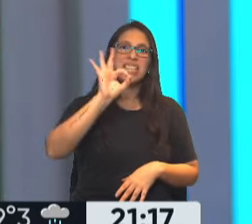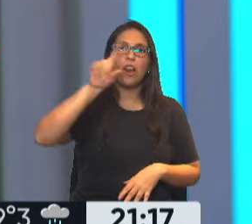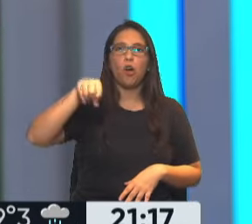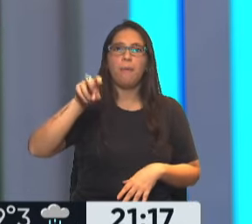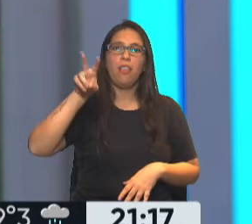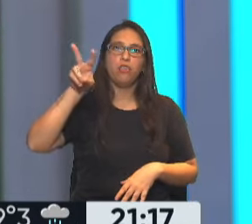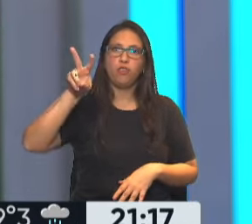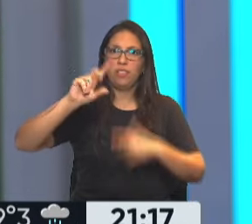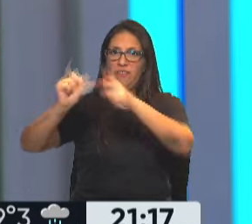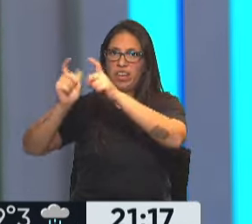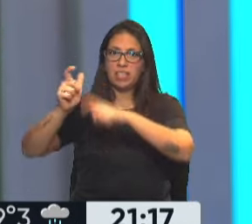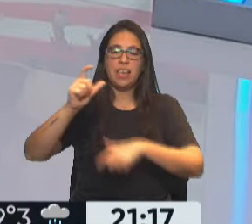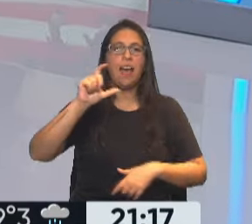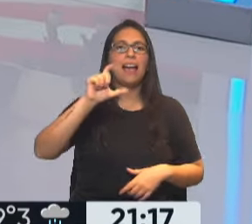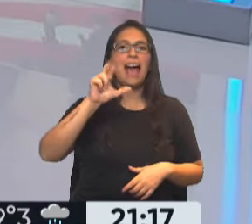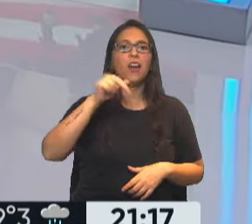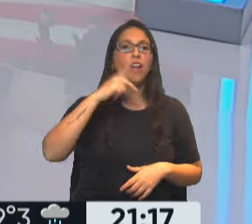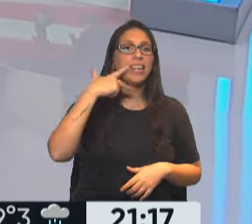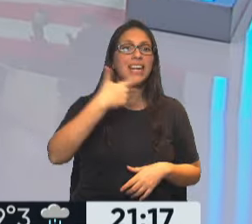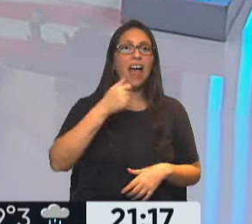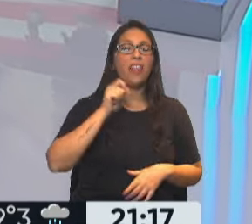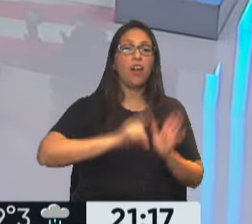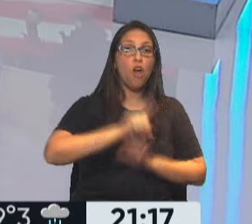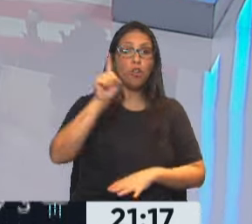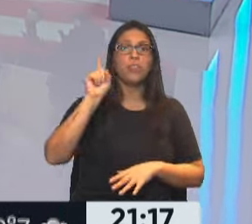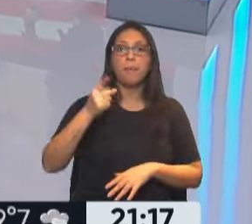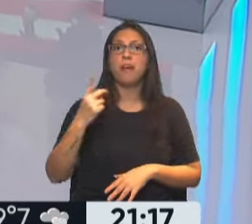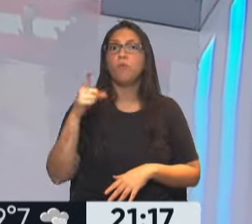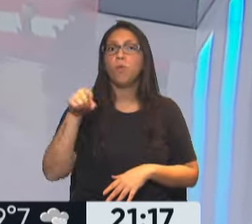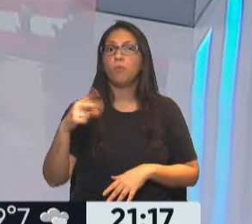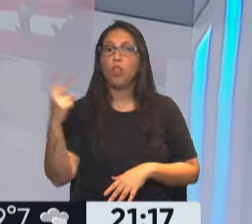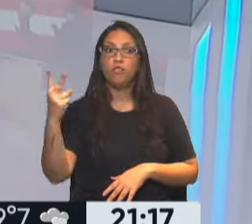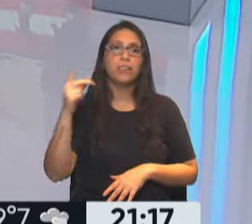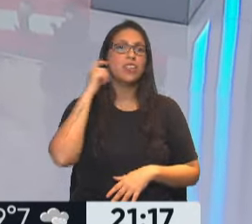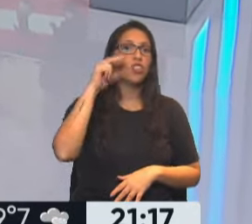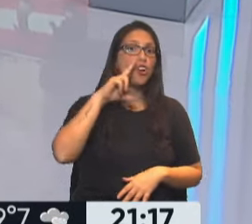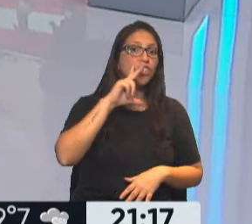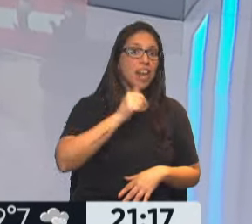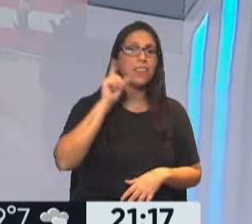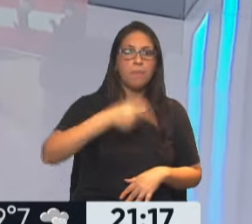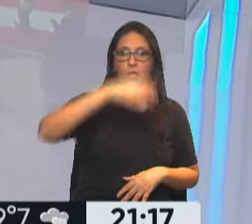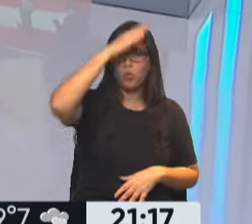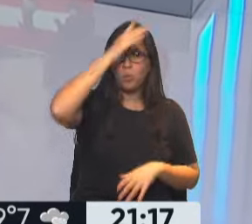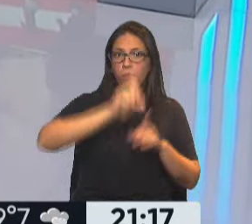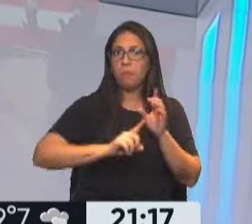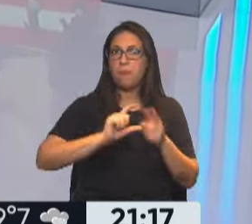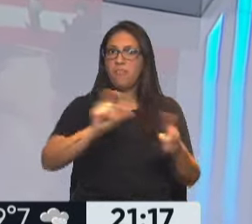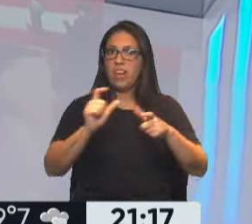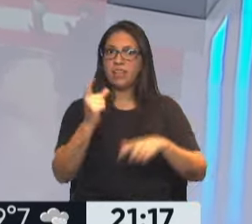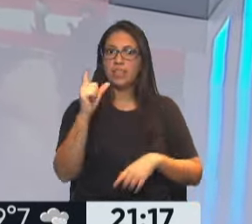0.2 arriba, Carolina del Norte, Trump con 1.2 arriba, Georgia, Trump también arriba con 1 punto,